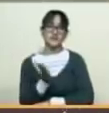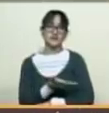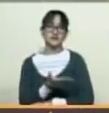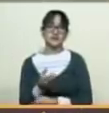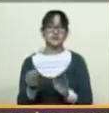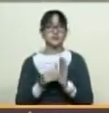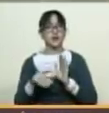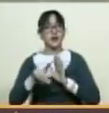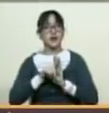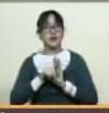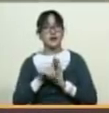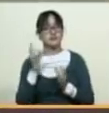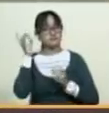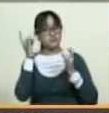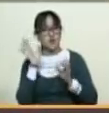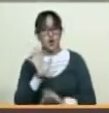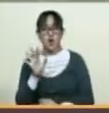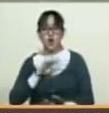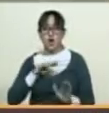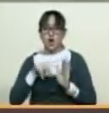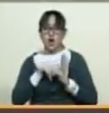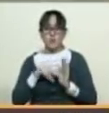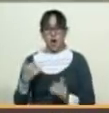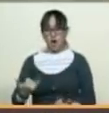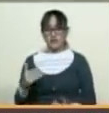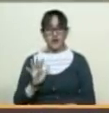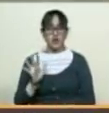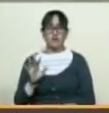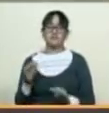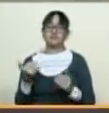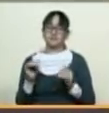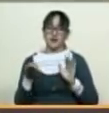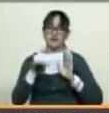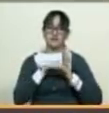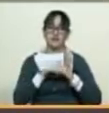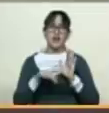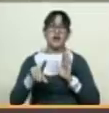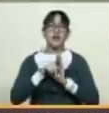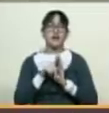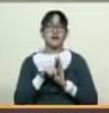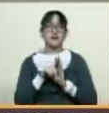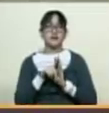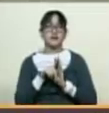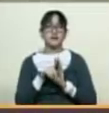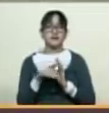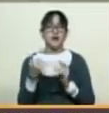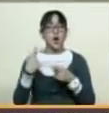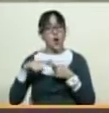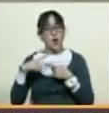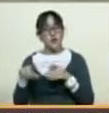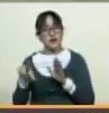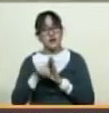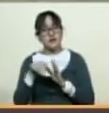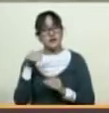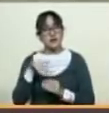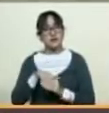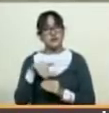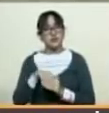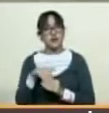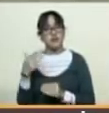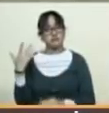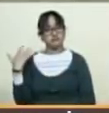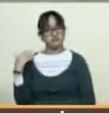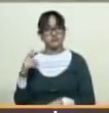la ley, no es algo inventado de esta norma de ahorita. Eso está en la ley y ha estado en las otras leyes electorales desde